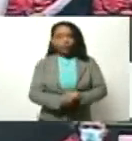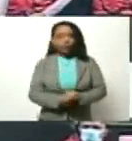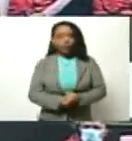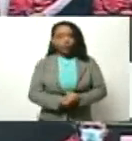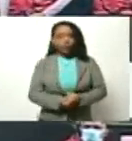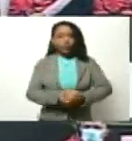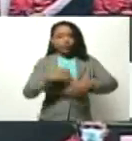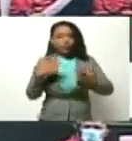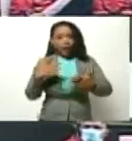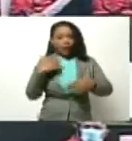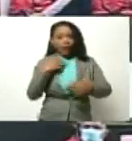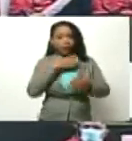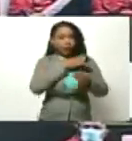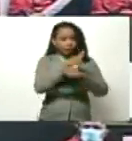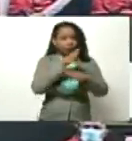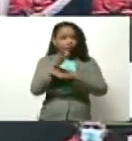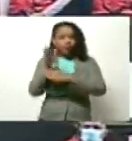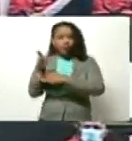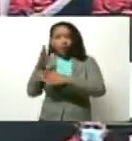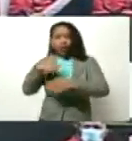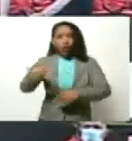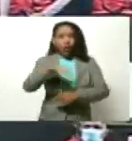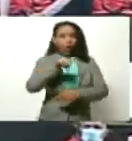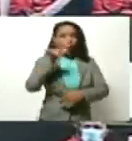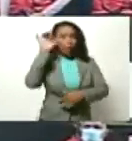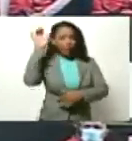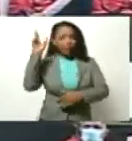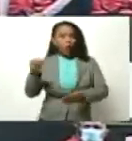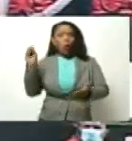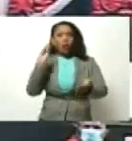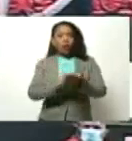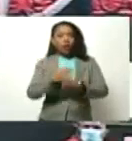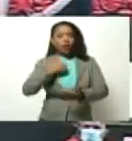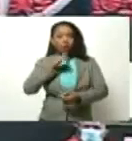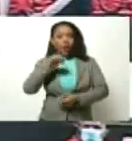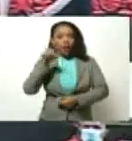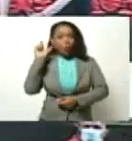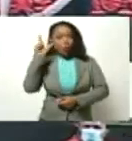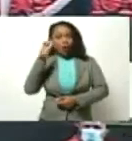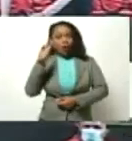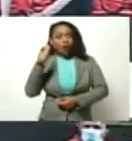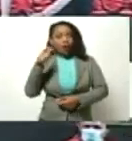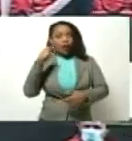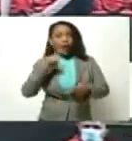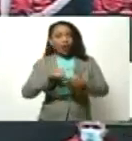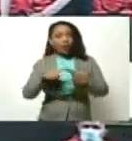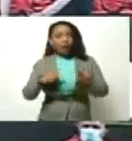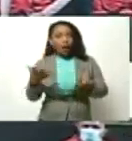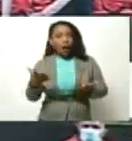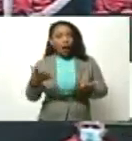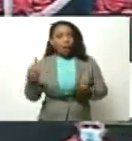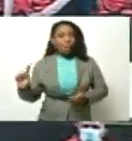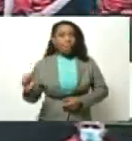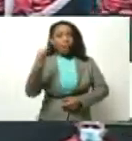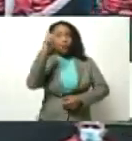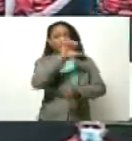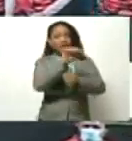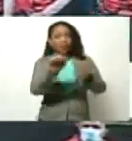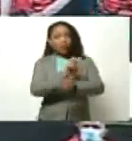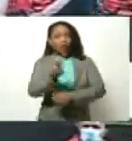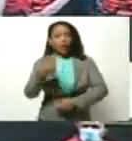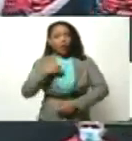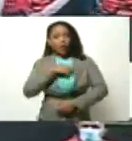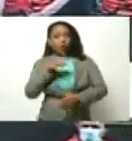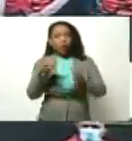que está recorriendo todo el país y nuevamente lo tenemos en guárico me refiero Entonces al primer vicepresidente